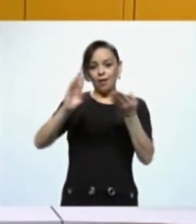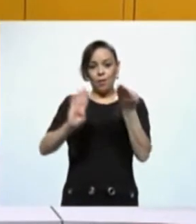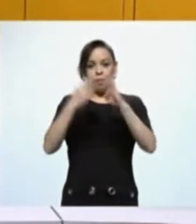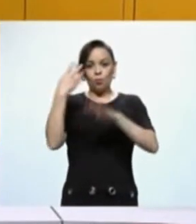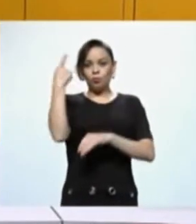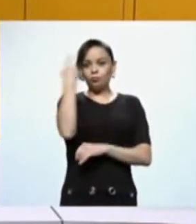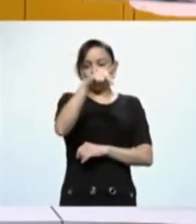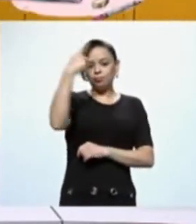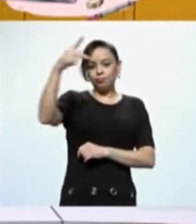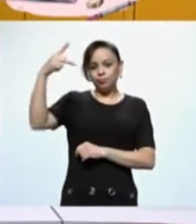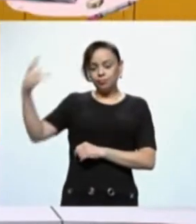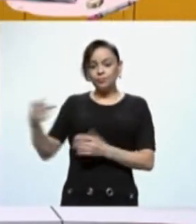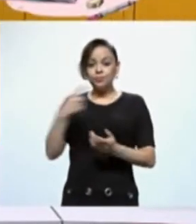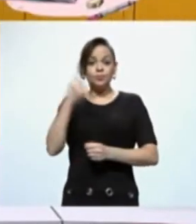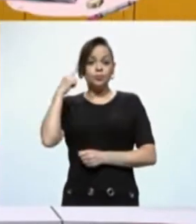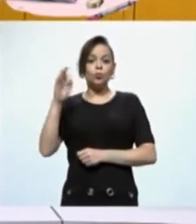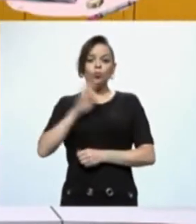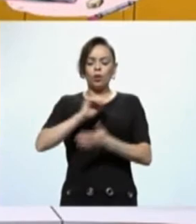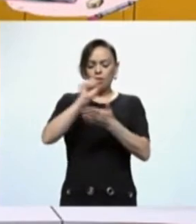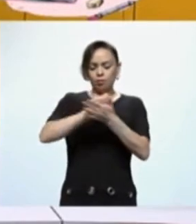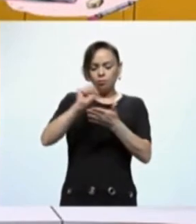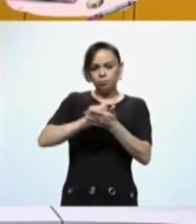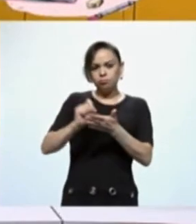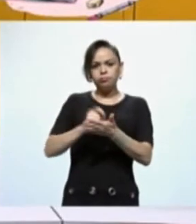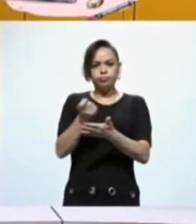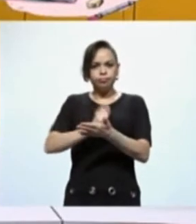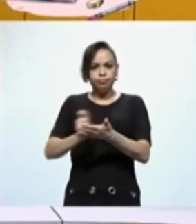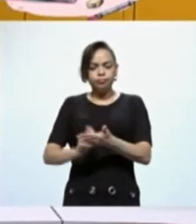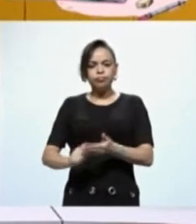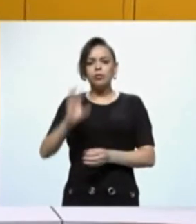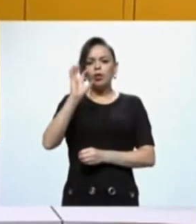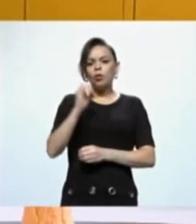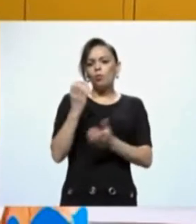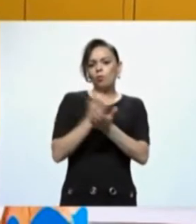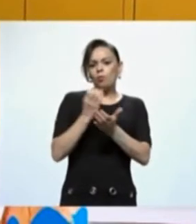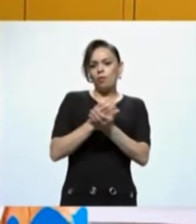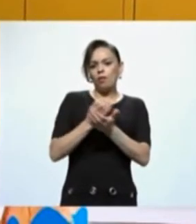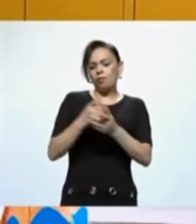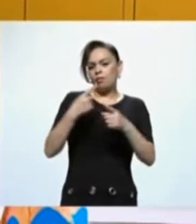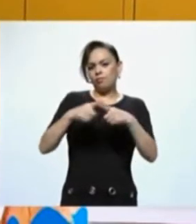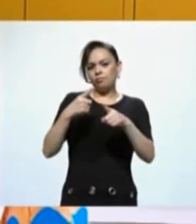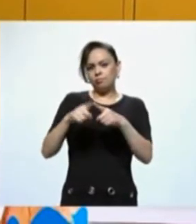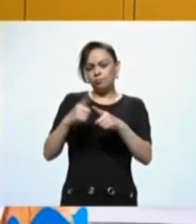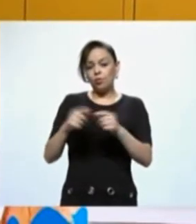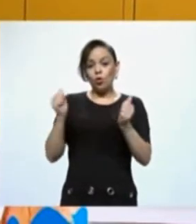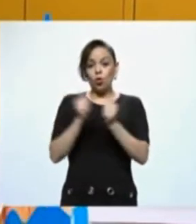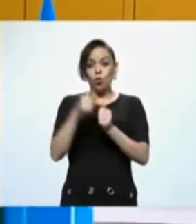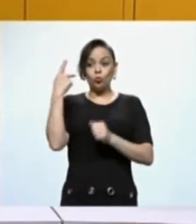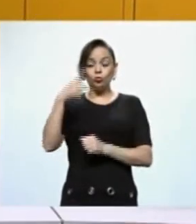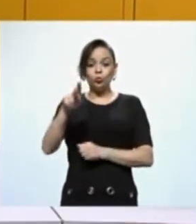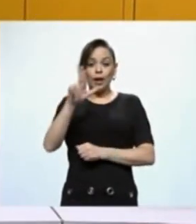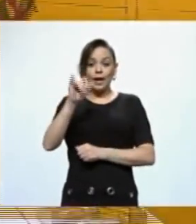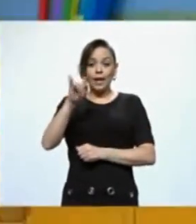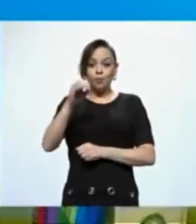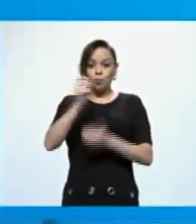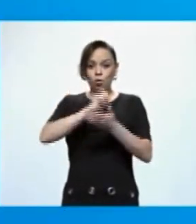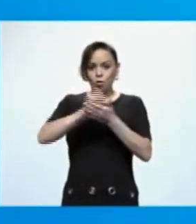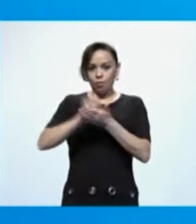escuchas, puedes pintar, rayar o hacer garabatos en tu cuaderno al ritmo de cada canción. Usa tus colores o crayolas.